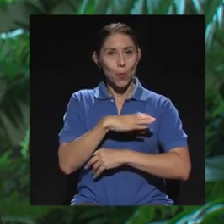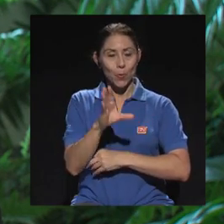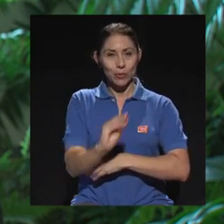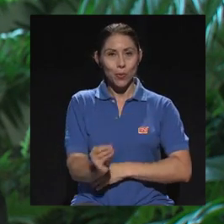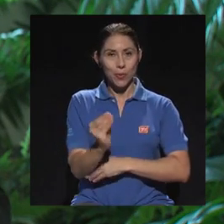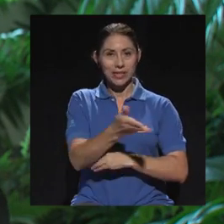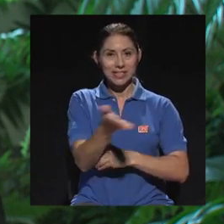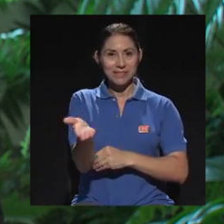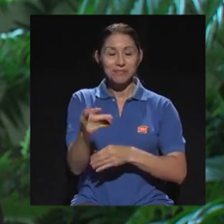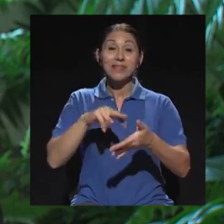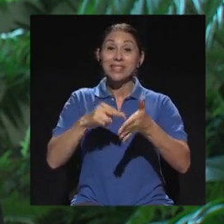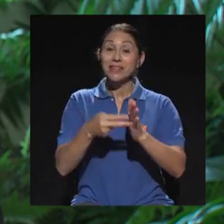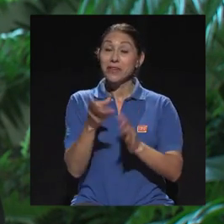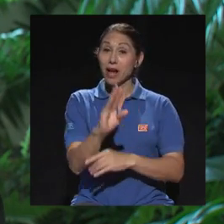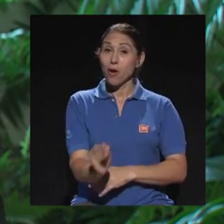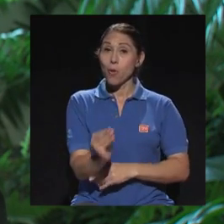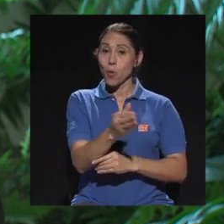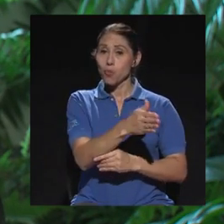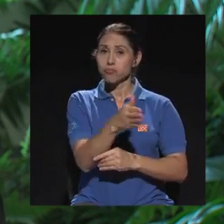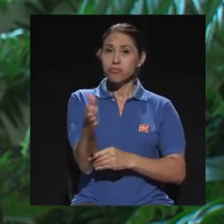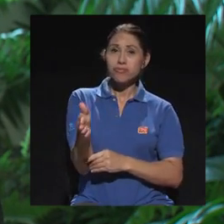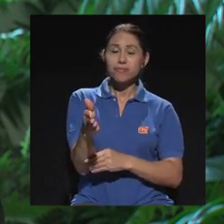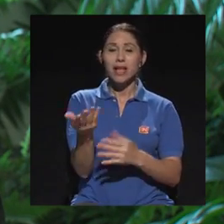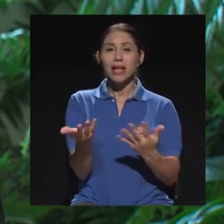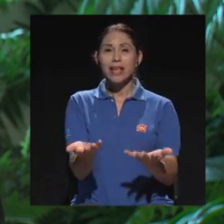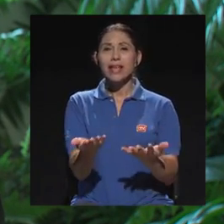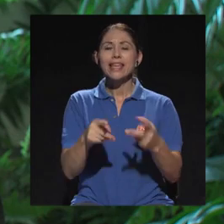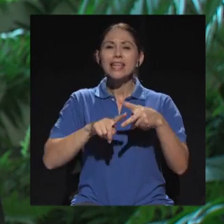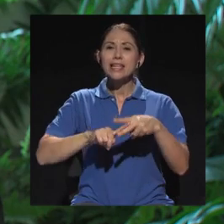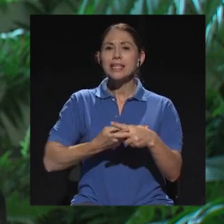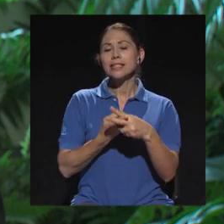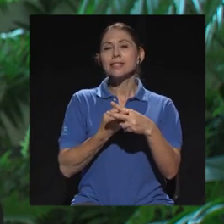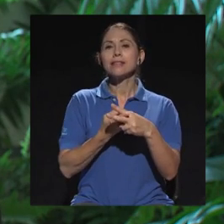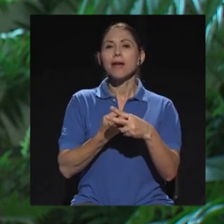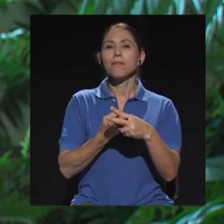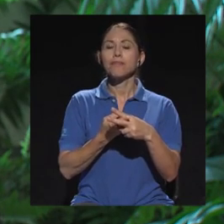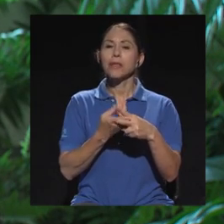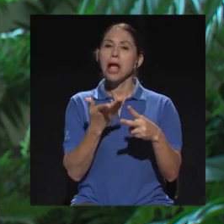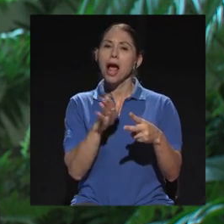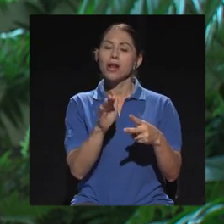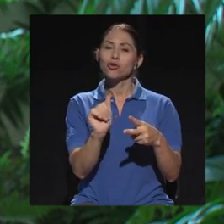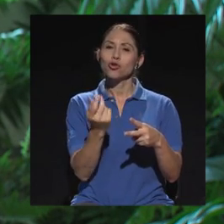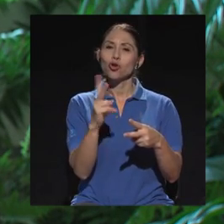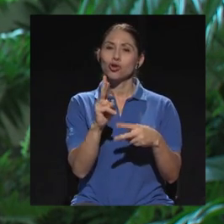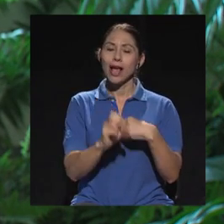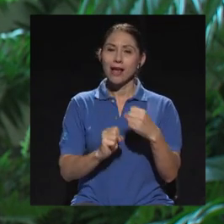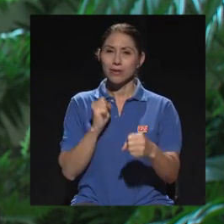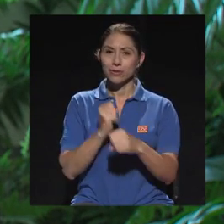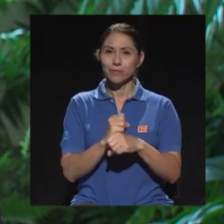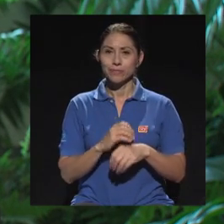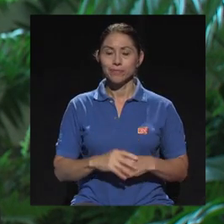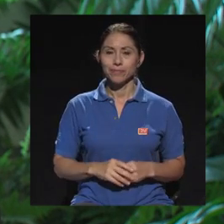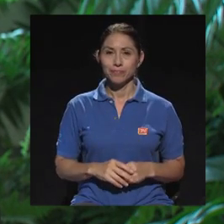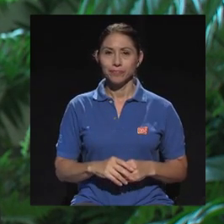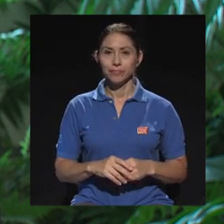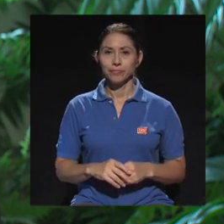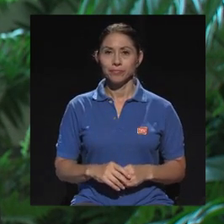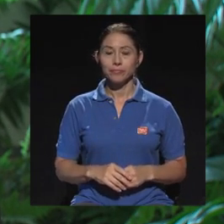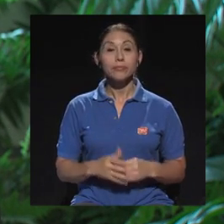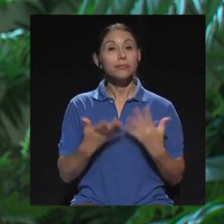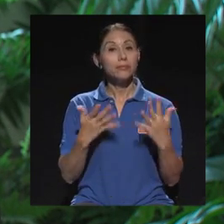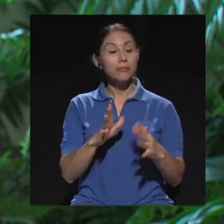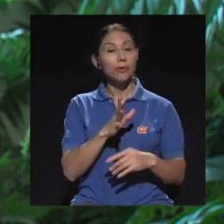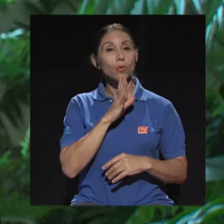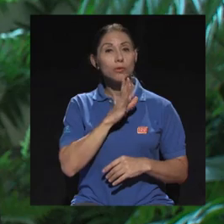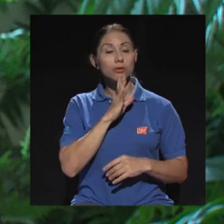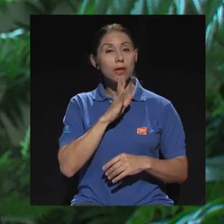jóvenes. Entonces, estamos hablando de una población que inicia, digamos, su adolescencia a los 12 años. Ahora bien,